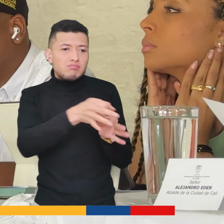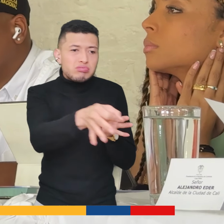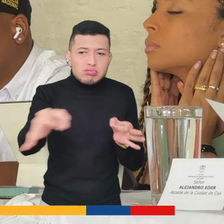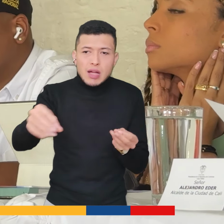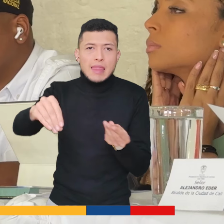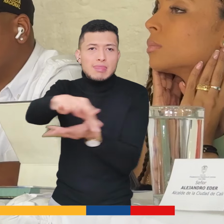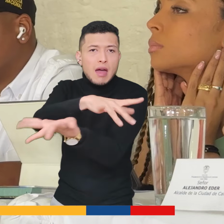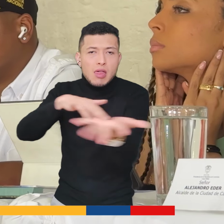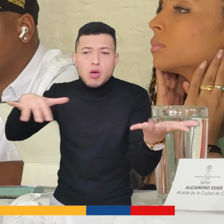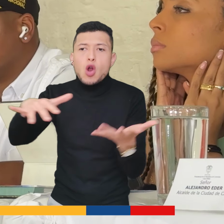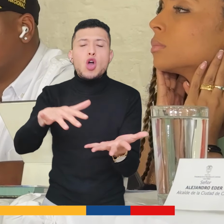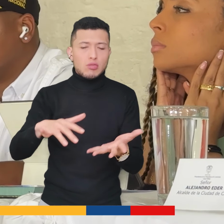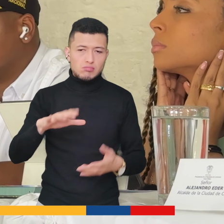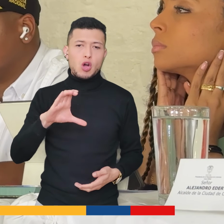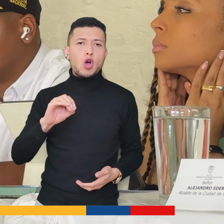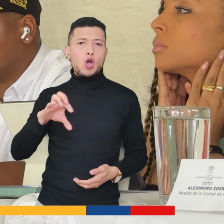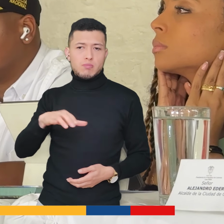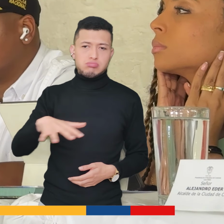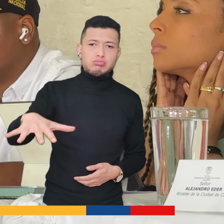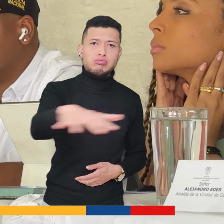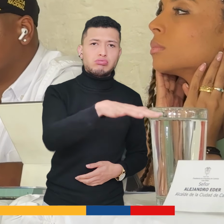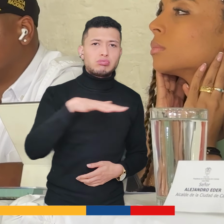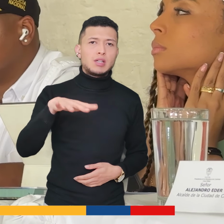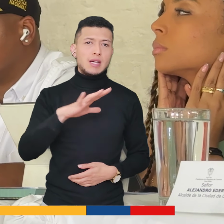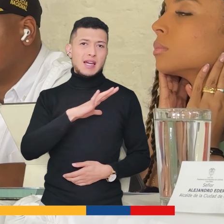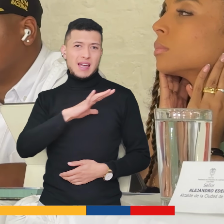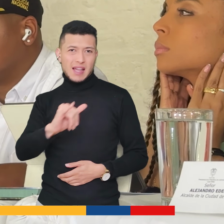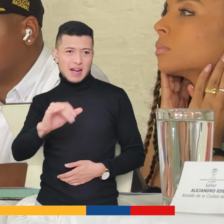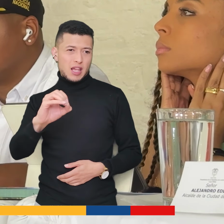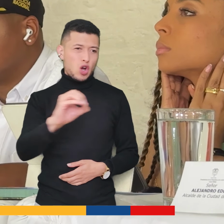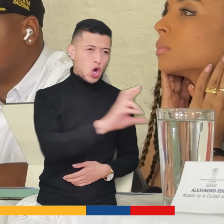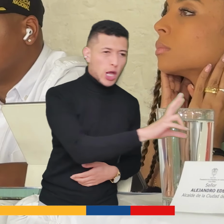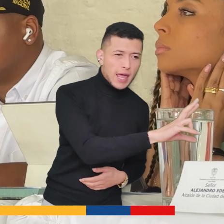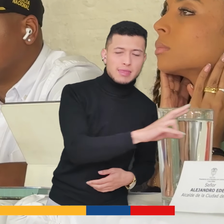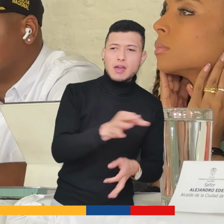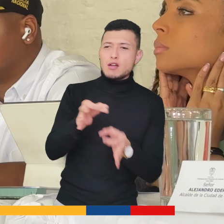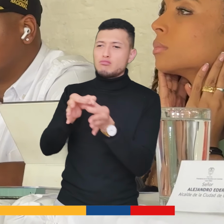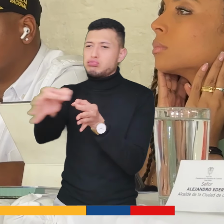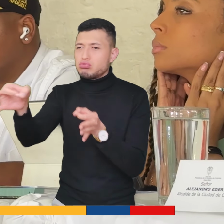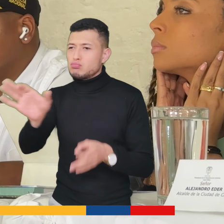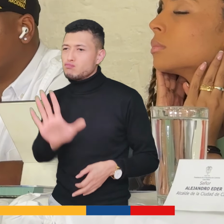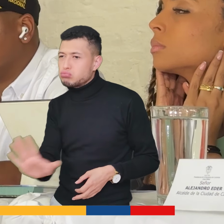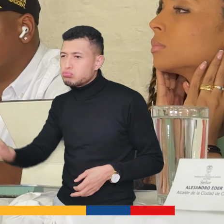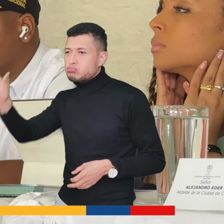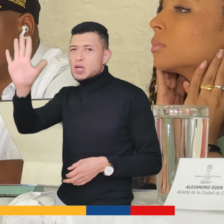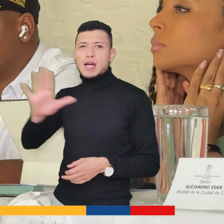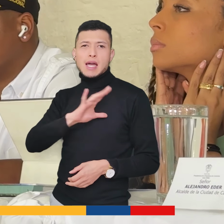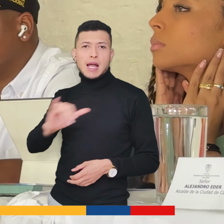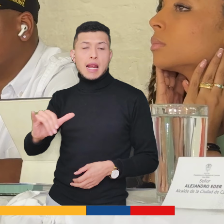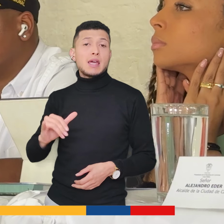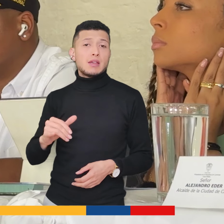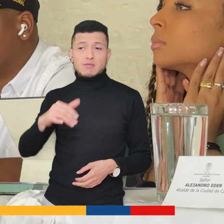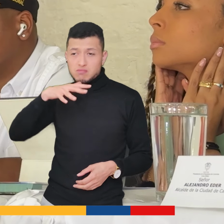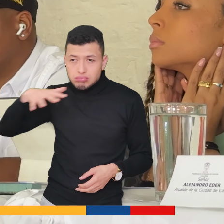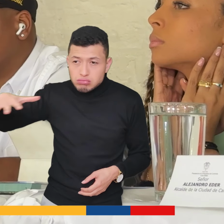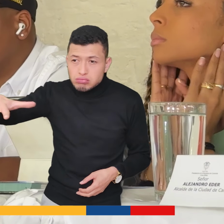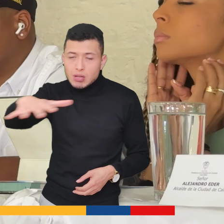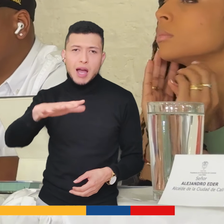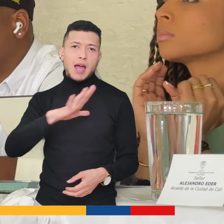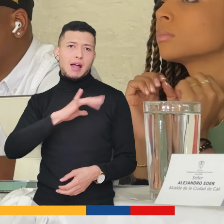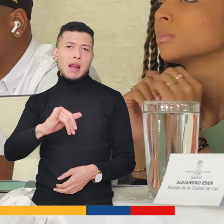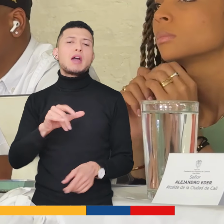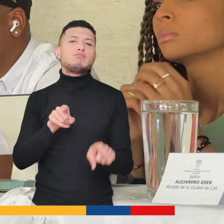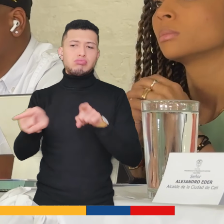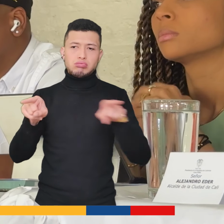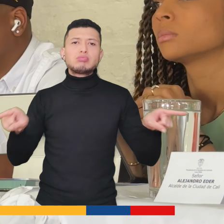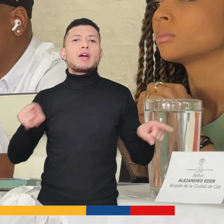ciudad. El oriente de Cali y la ladera de Cali sean protagonistas de este